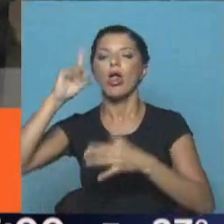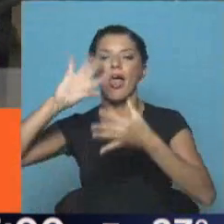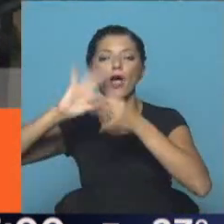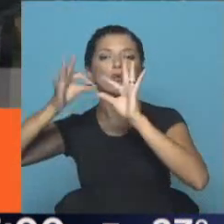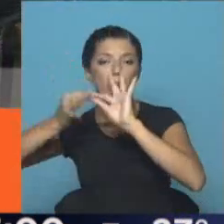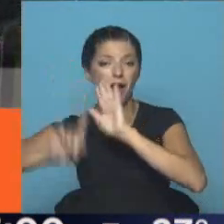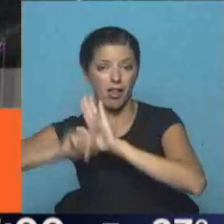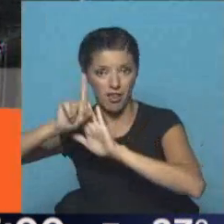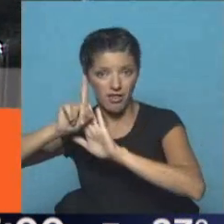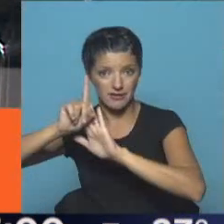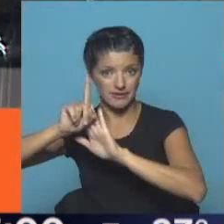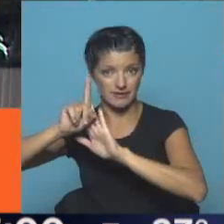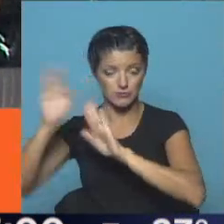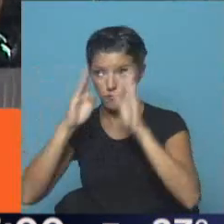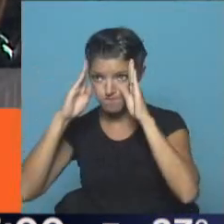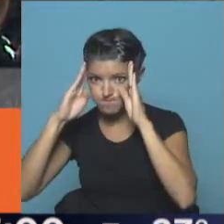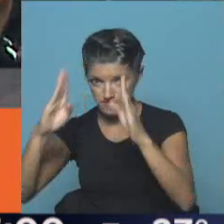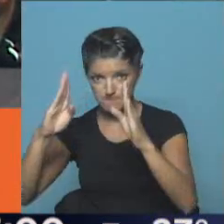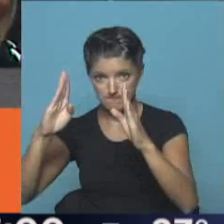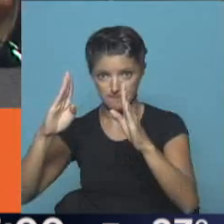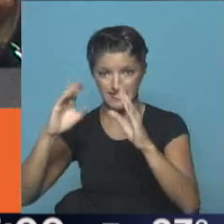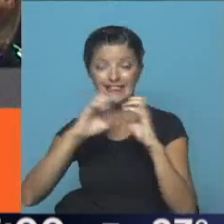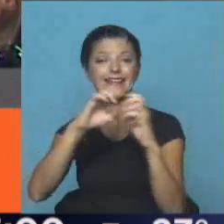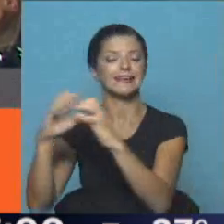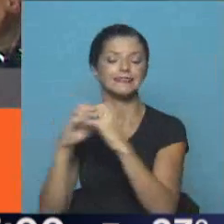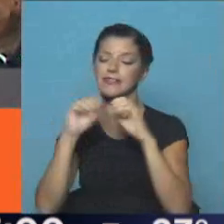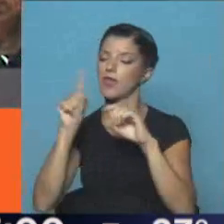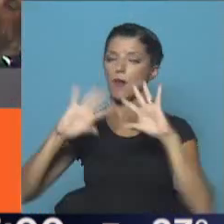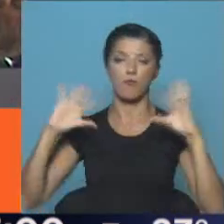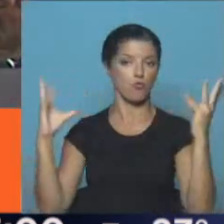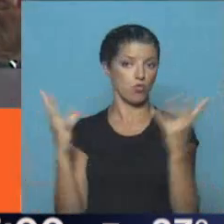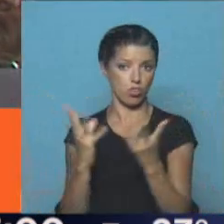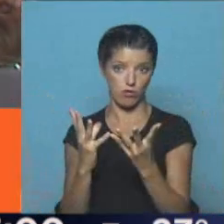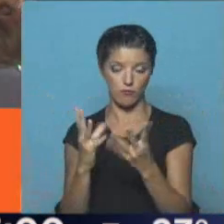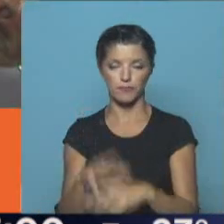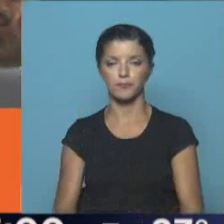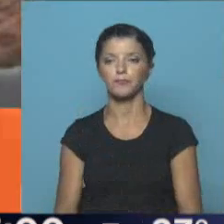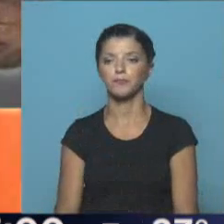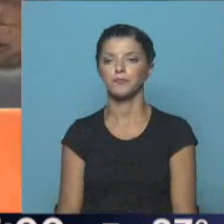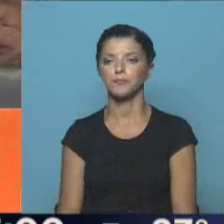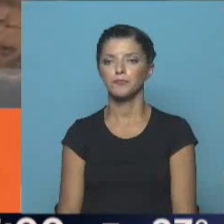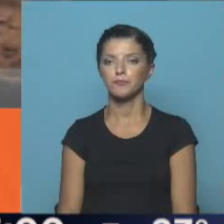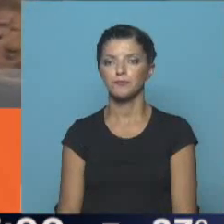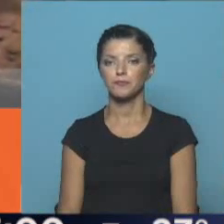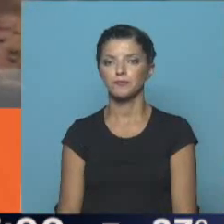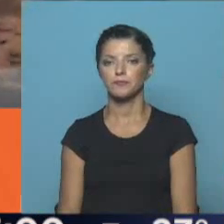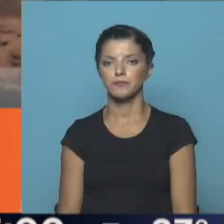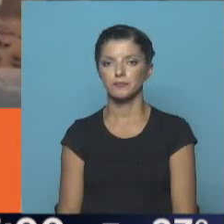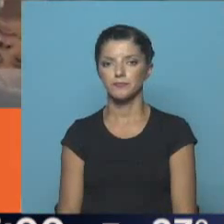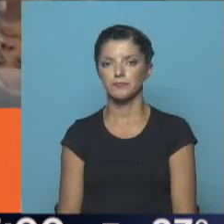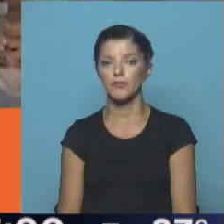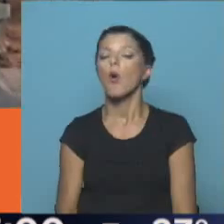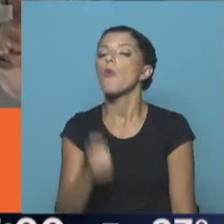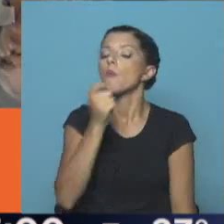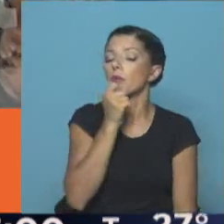continental en el centro, en el eje de la crisis mundial. No solo el tema de los cuestionamientos que hoy existen